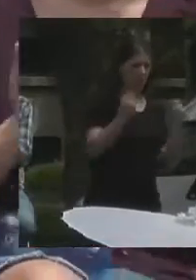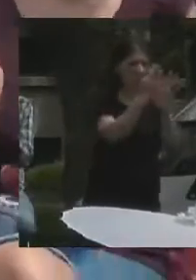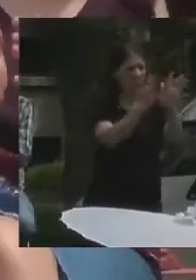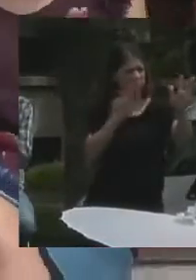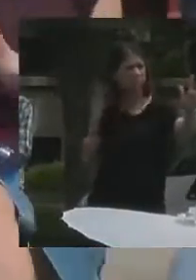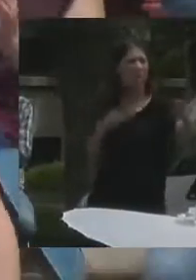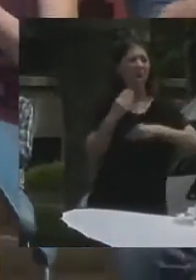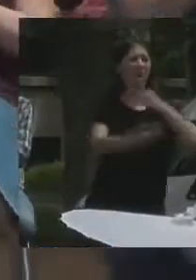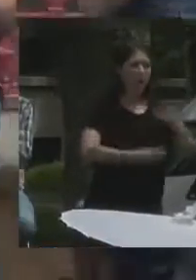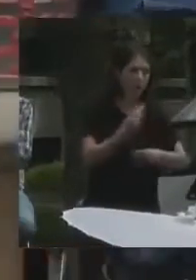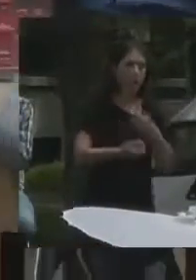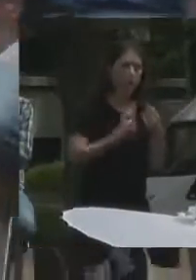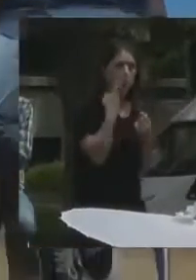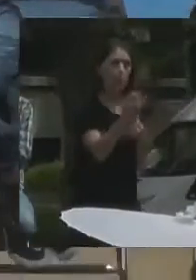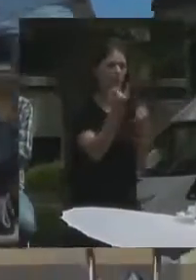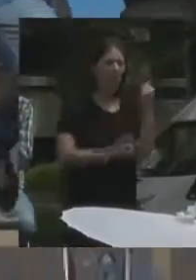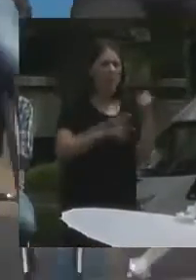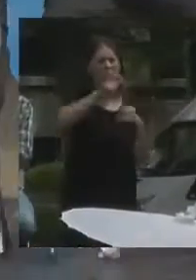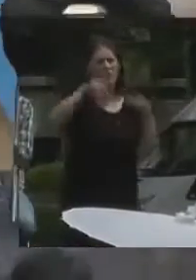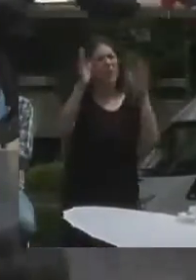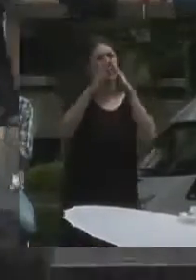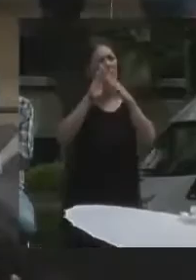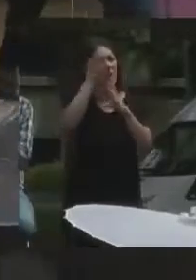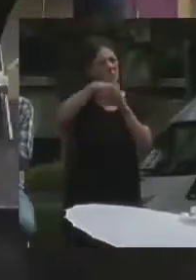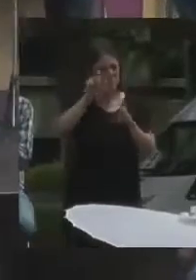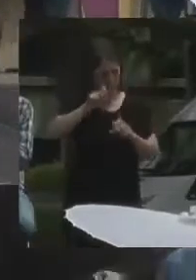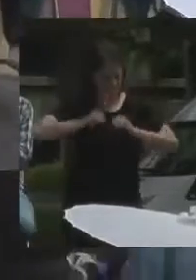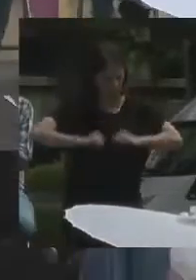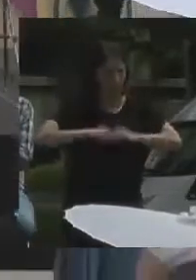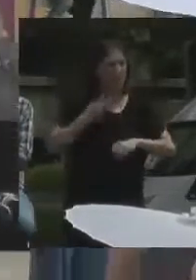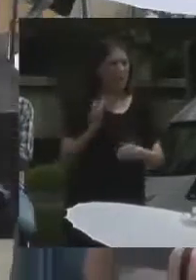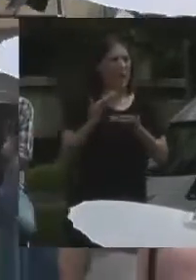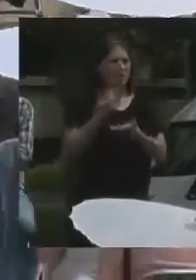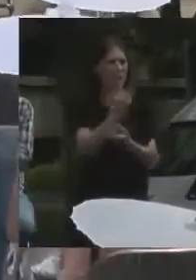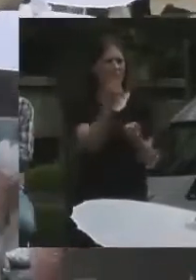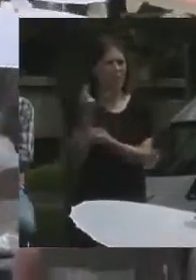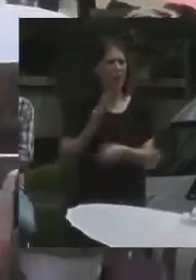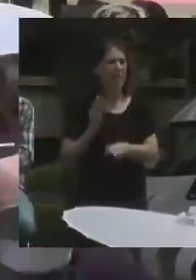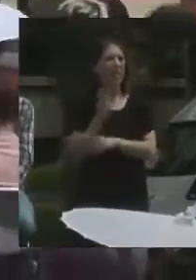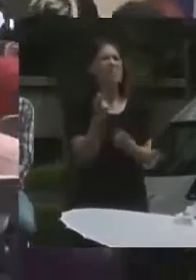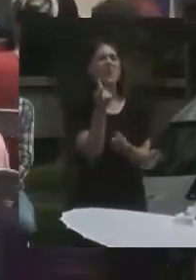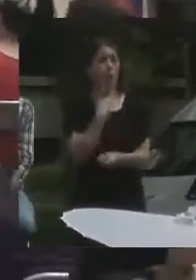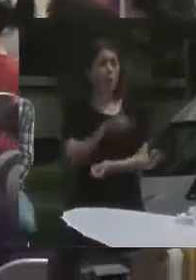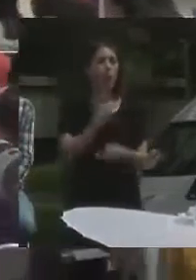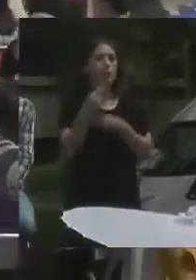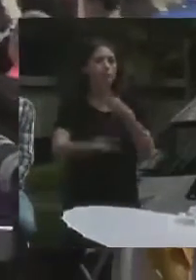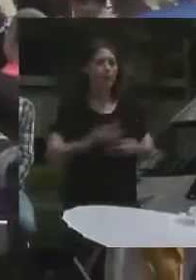pola xente que está na casa, é maior e necesita axuda e non hai fondos para a lei de dependencia? Canto non se pode